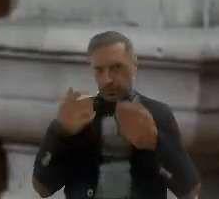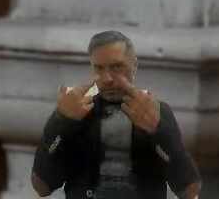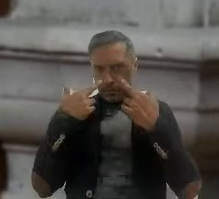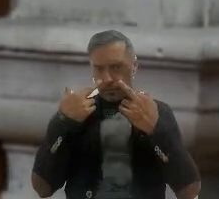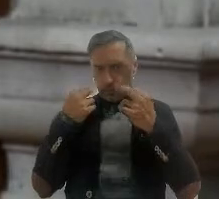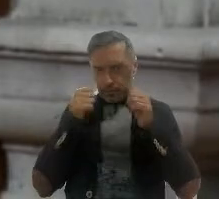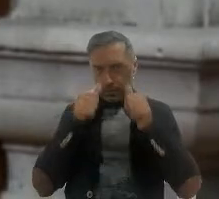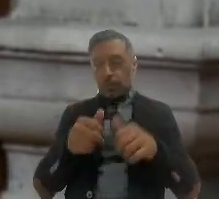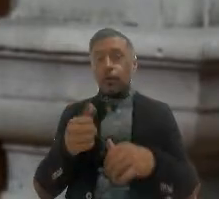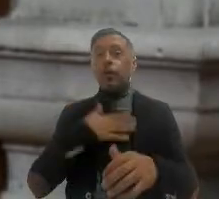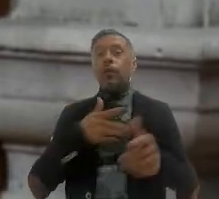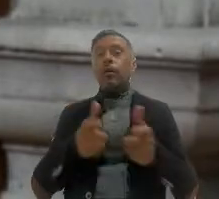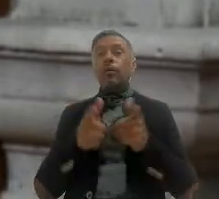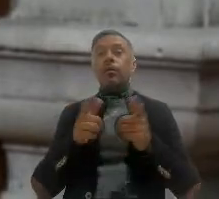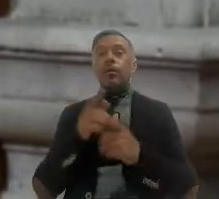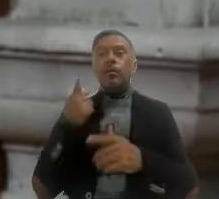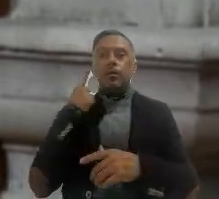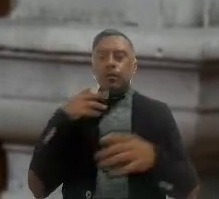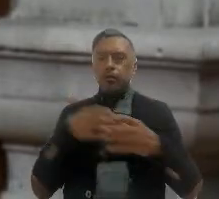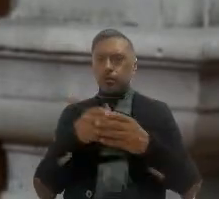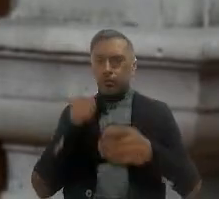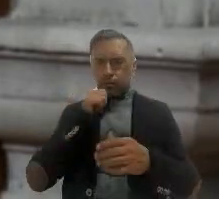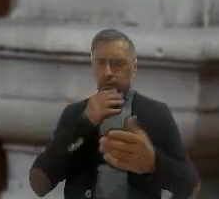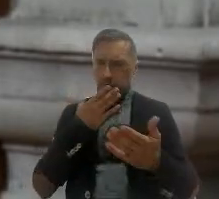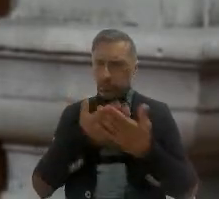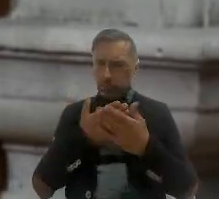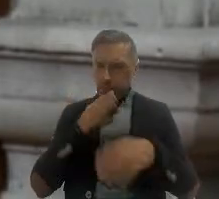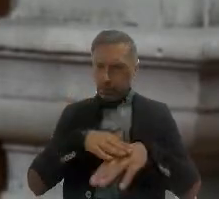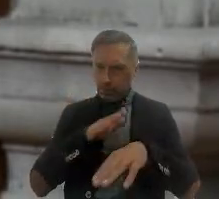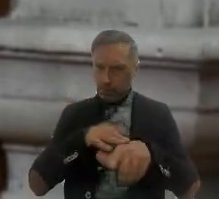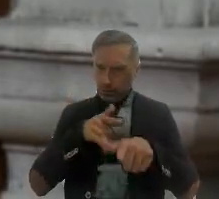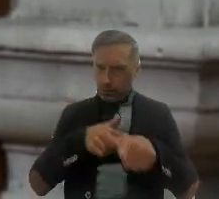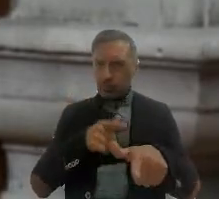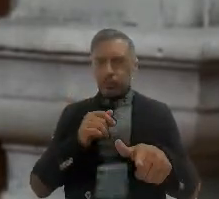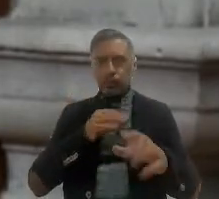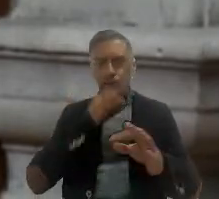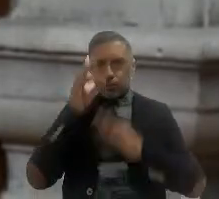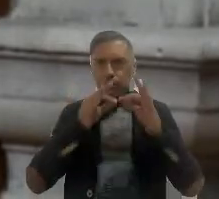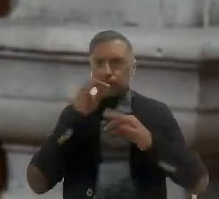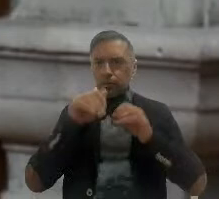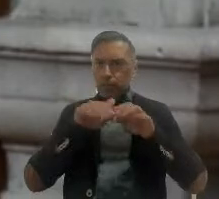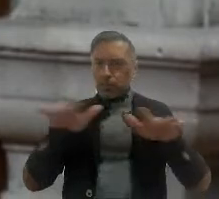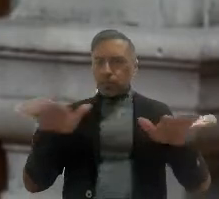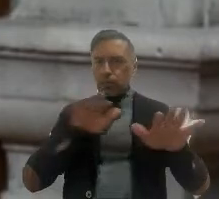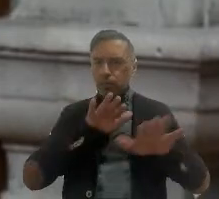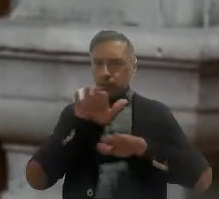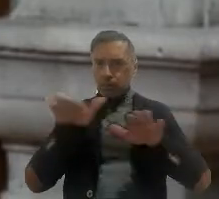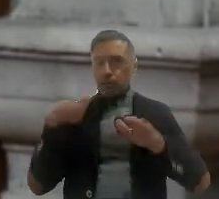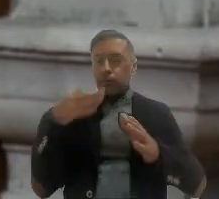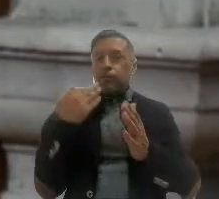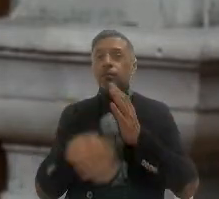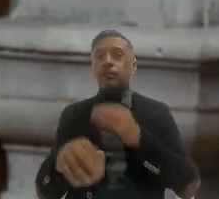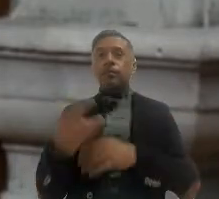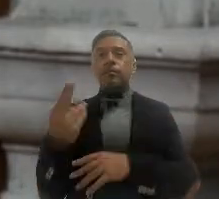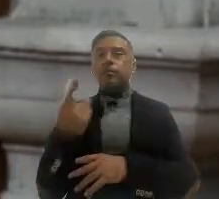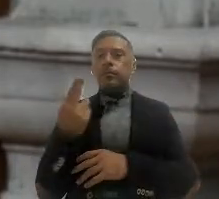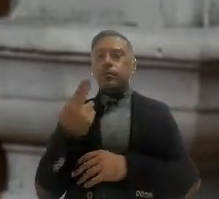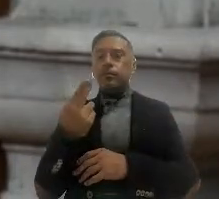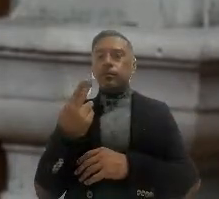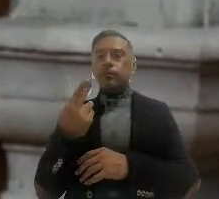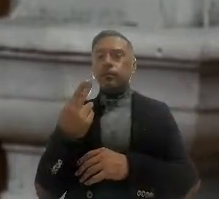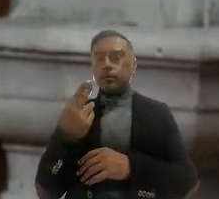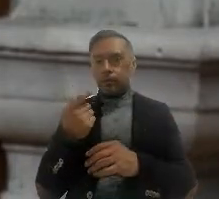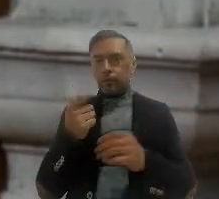manera permanente la generación de una conciencia colectiva sobre la necesidad de continuar implementando